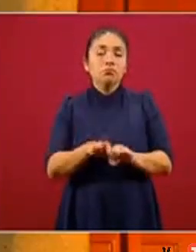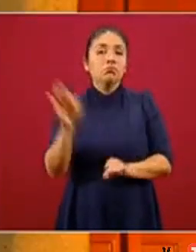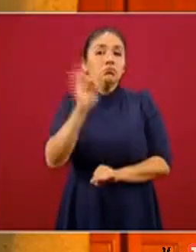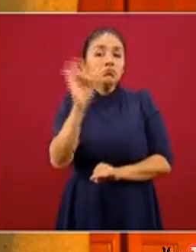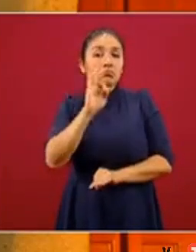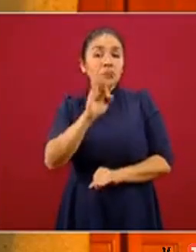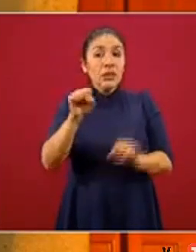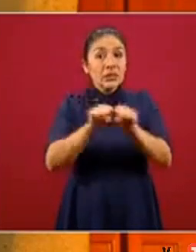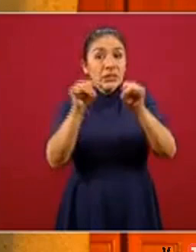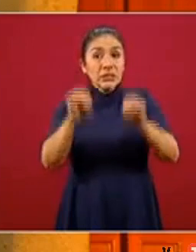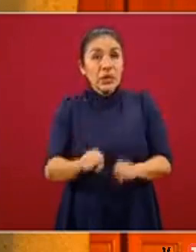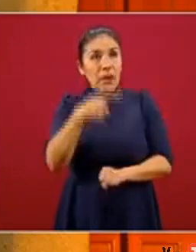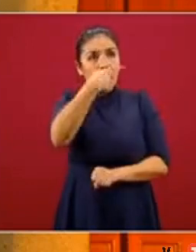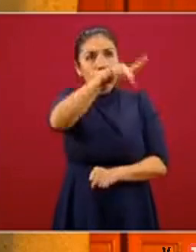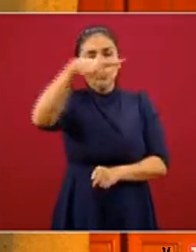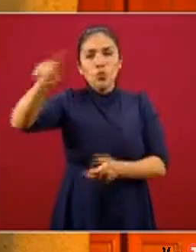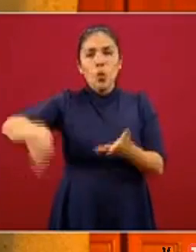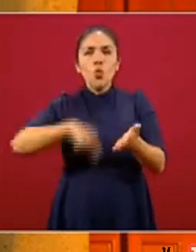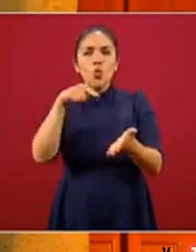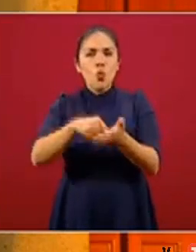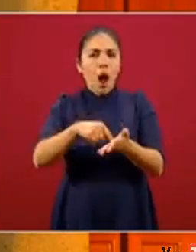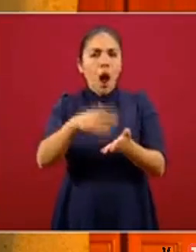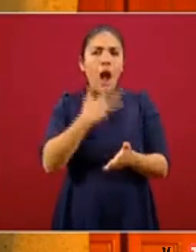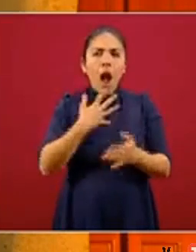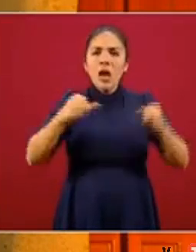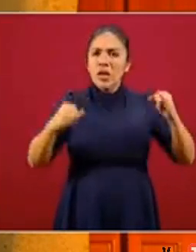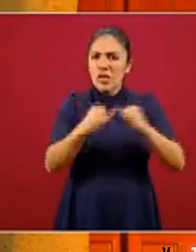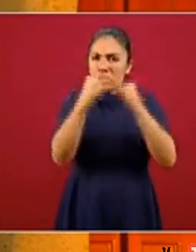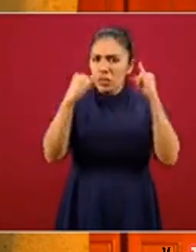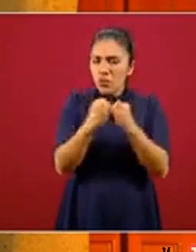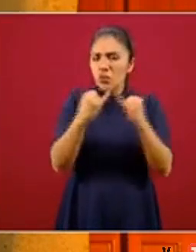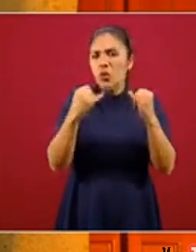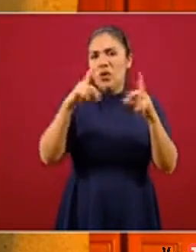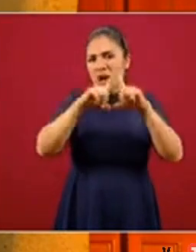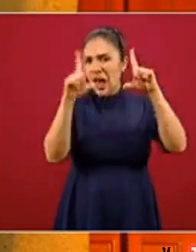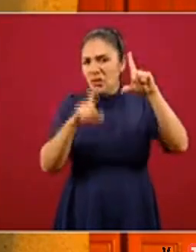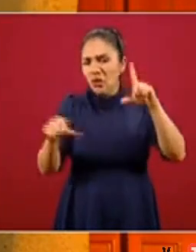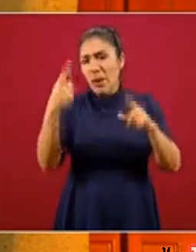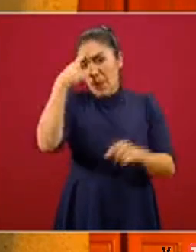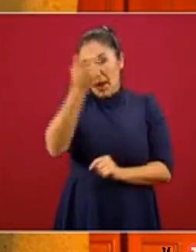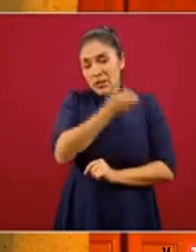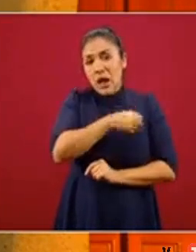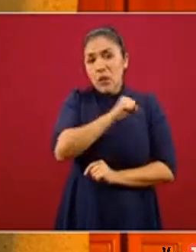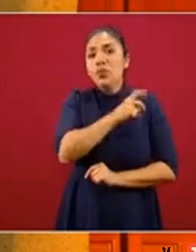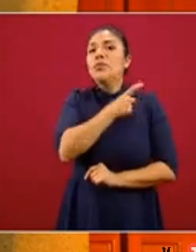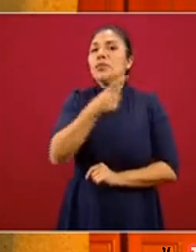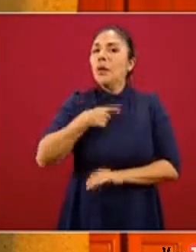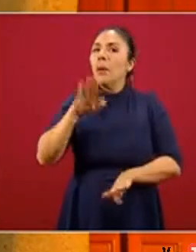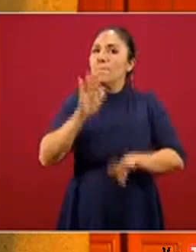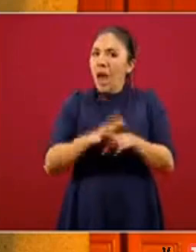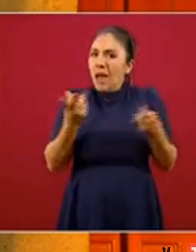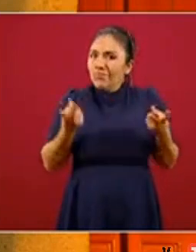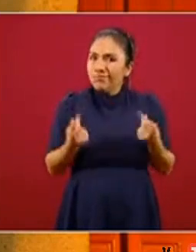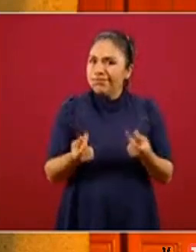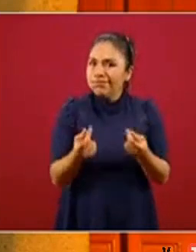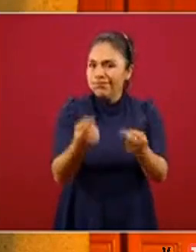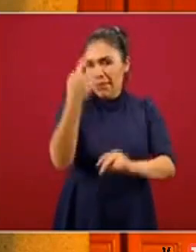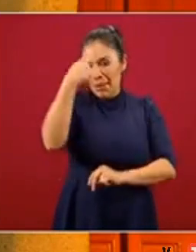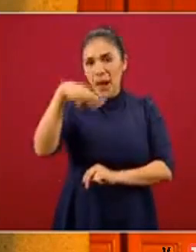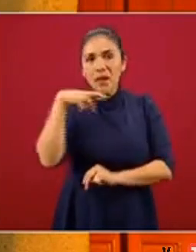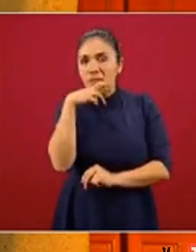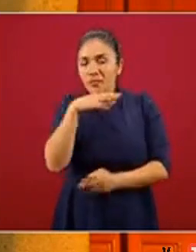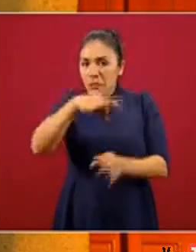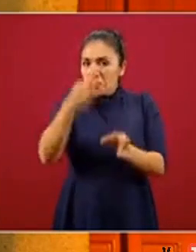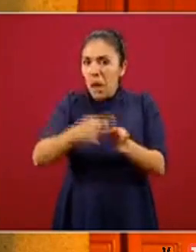los sistemas locales de salud y también las instituciones nacionales de salud hagan más eficiente este proceso, pues vamos a tener,